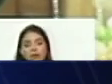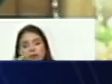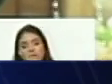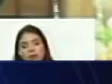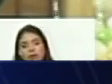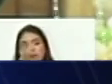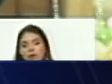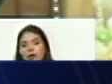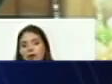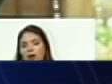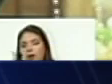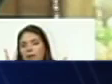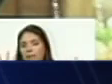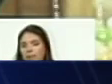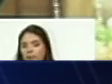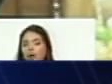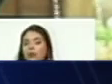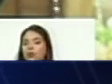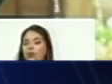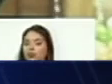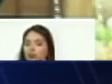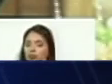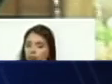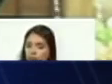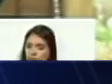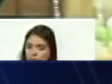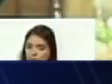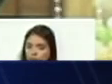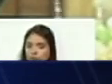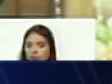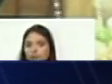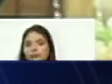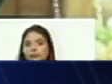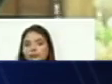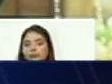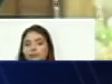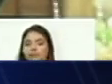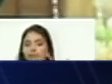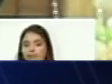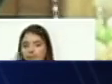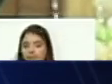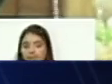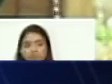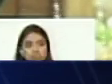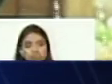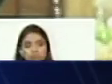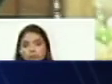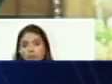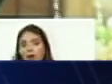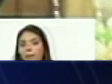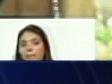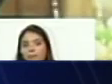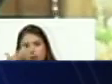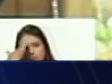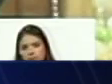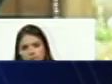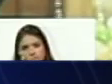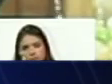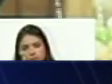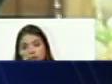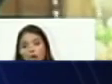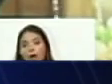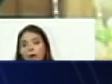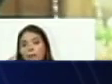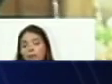paz y de nuestra Constitución. 5. Desplegar el Plan República a partir